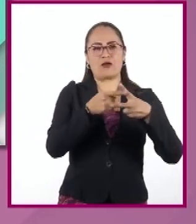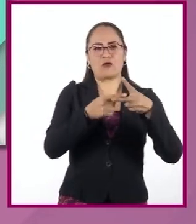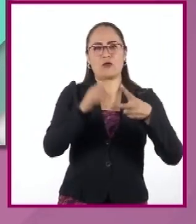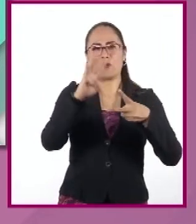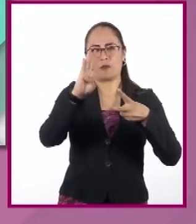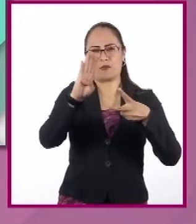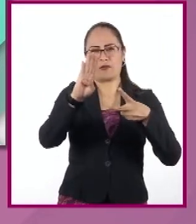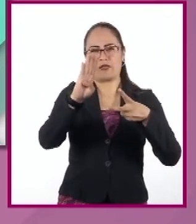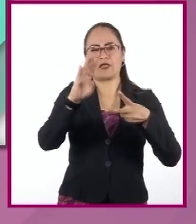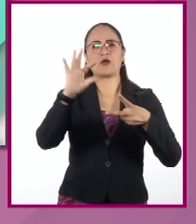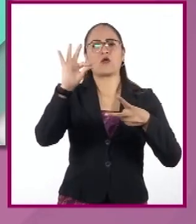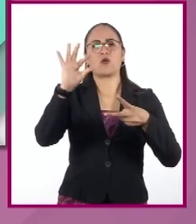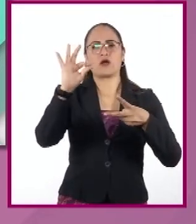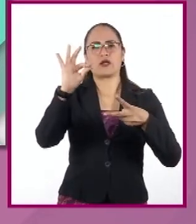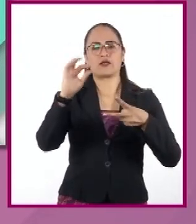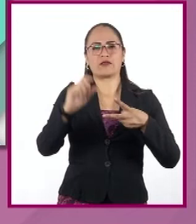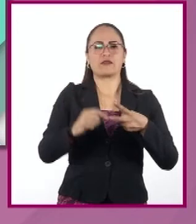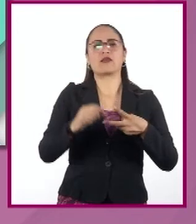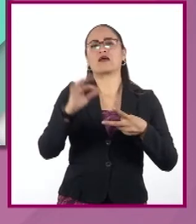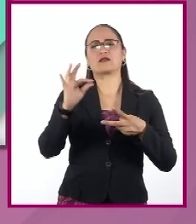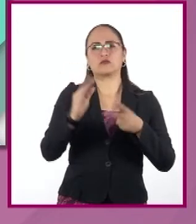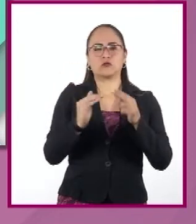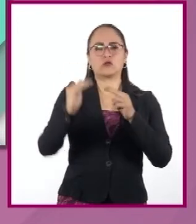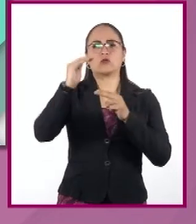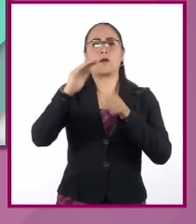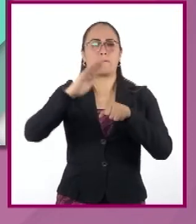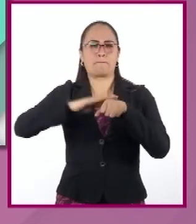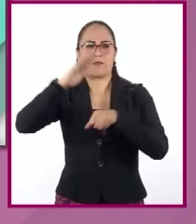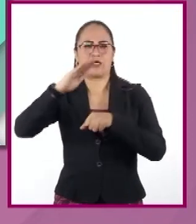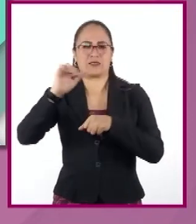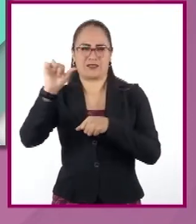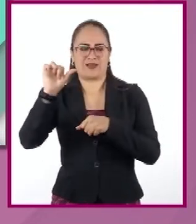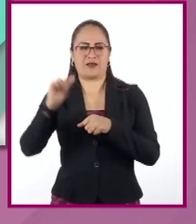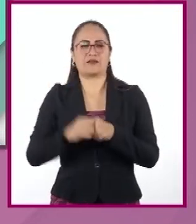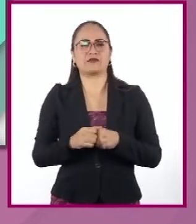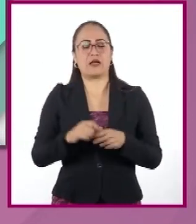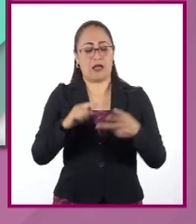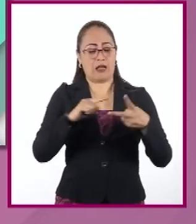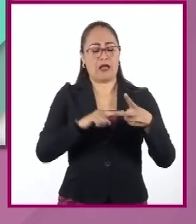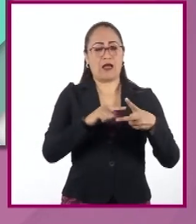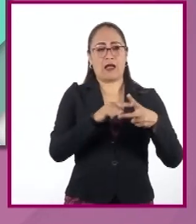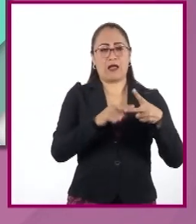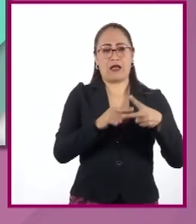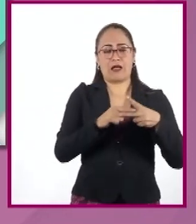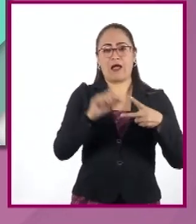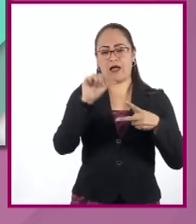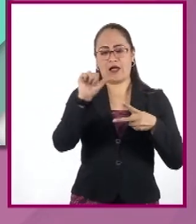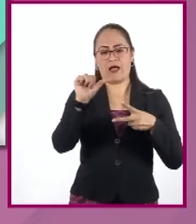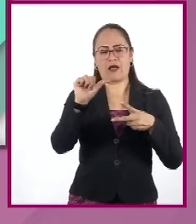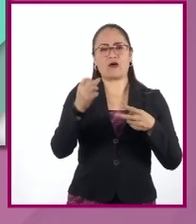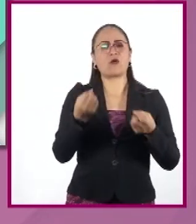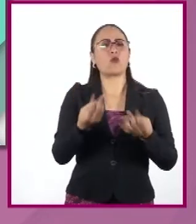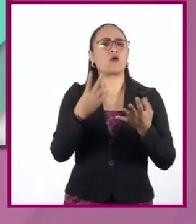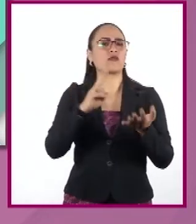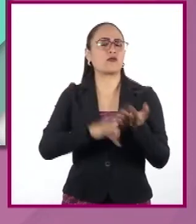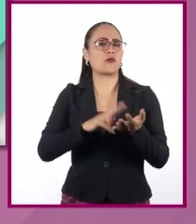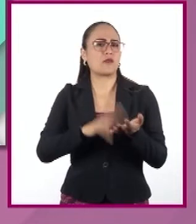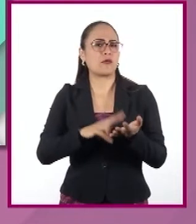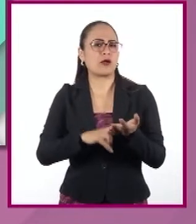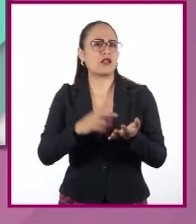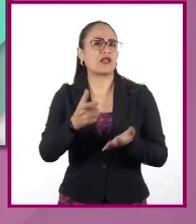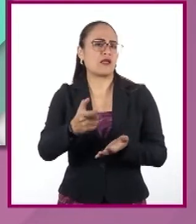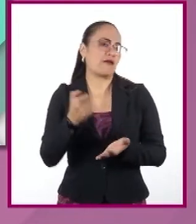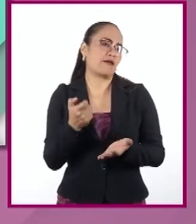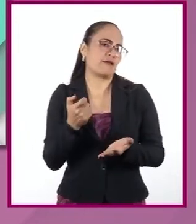40 grados más que el ángulo A. Y como la medida del ángulo A la representamos con la incógnita